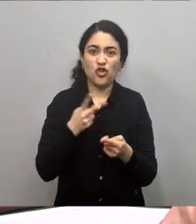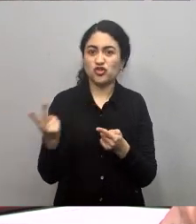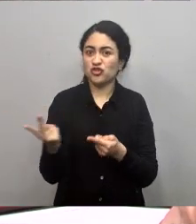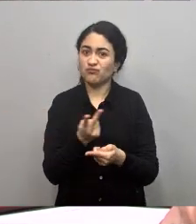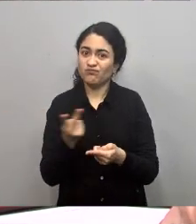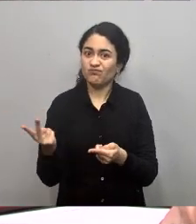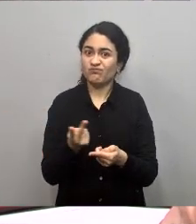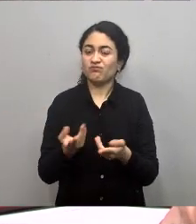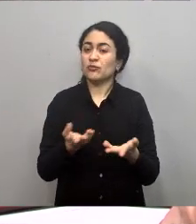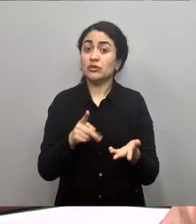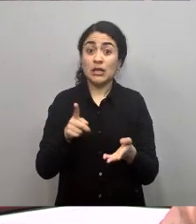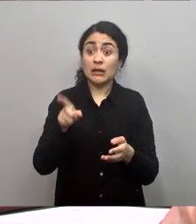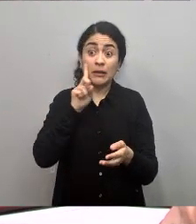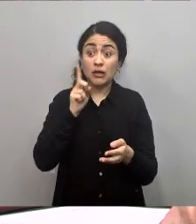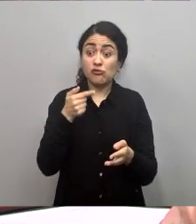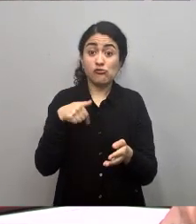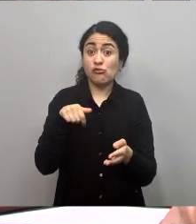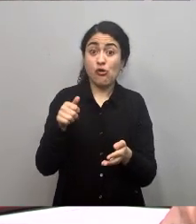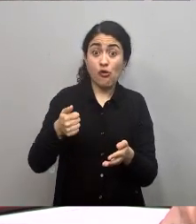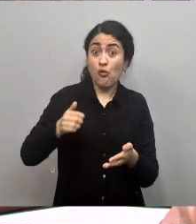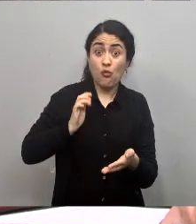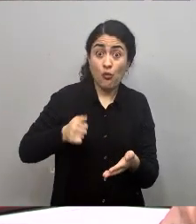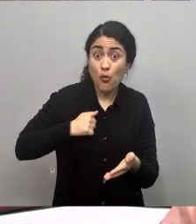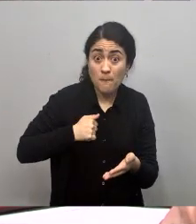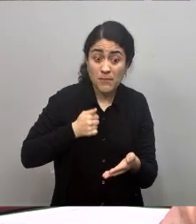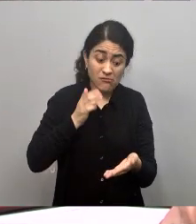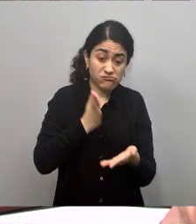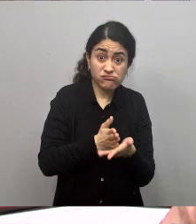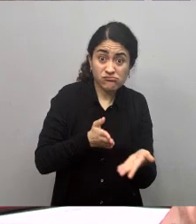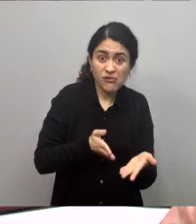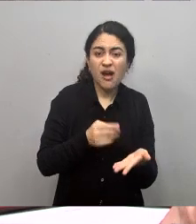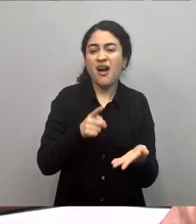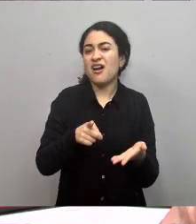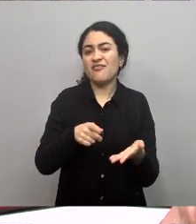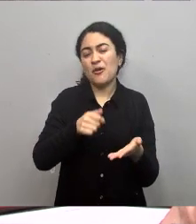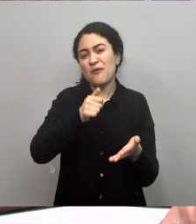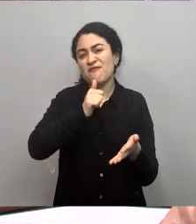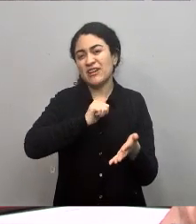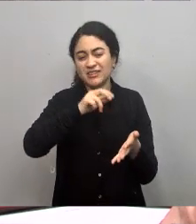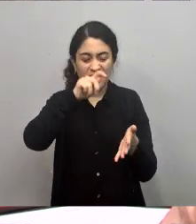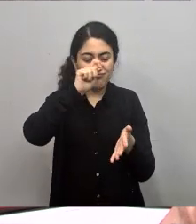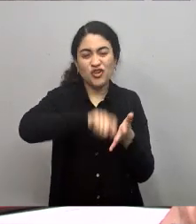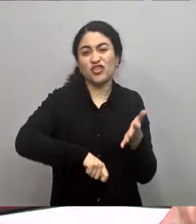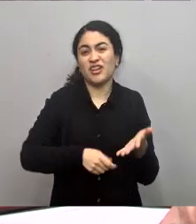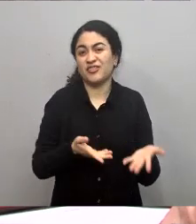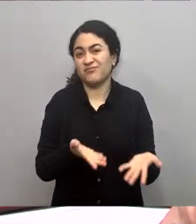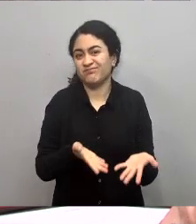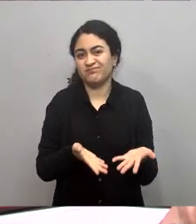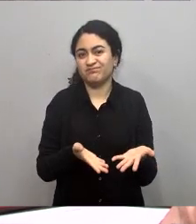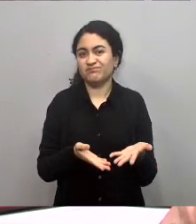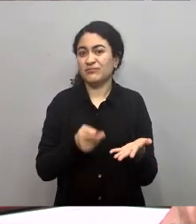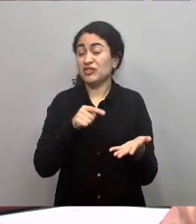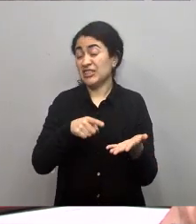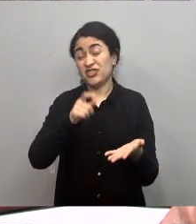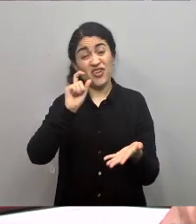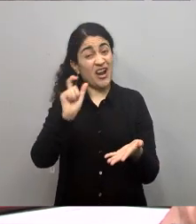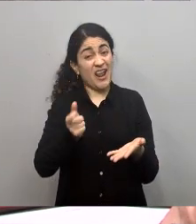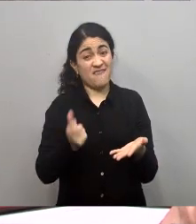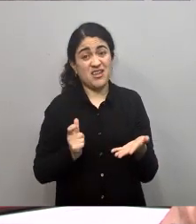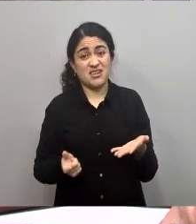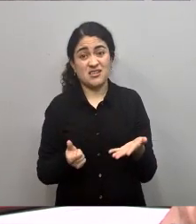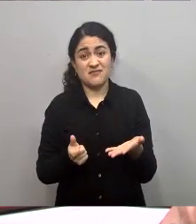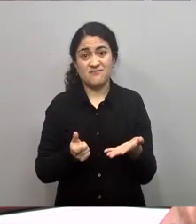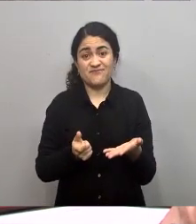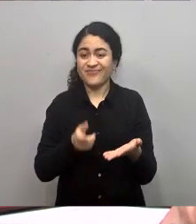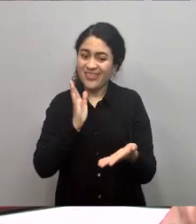incumple respecto de una situación de carácter contractual. Y no es menor, es bastante grave por lo